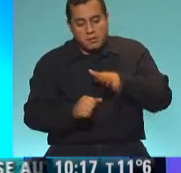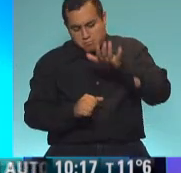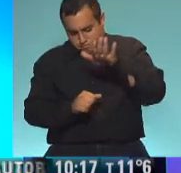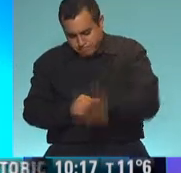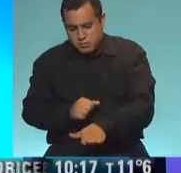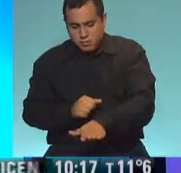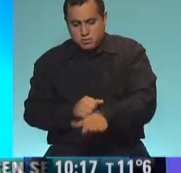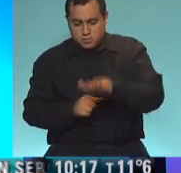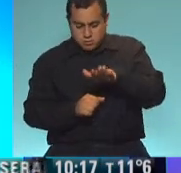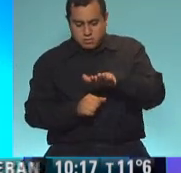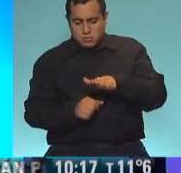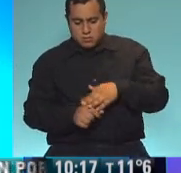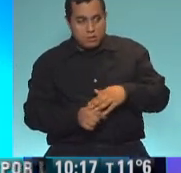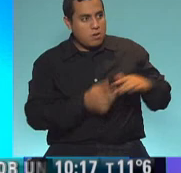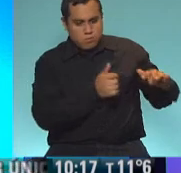la huella también.